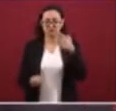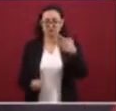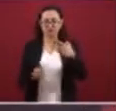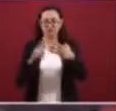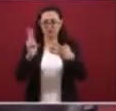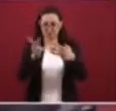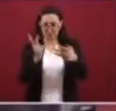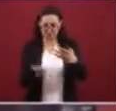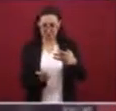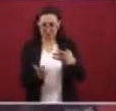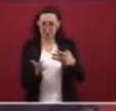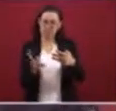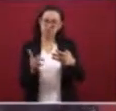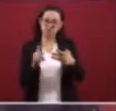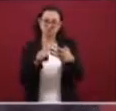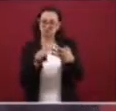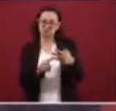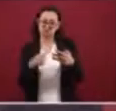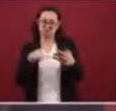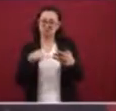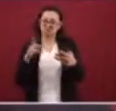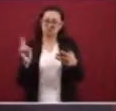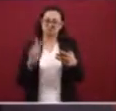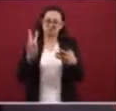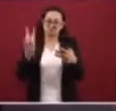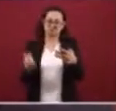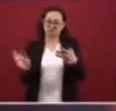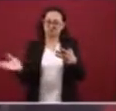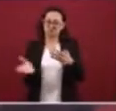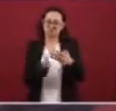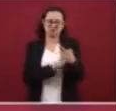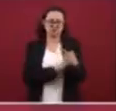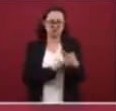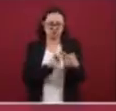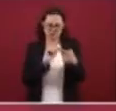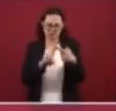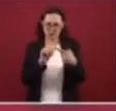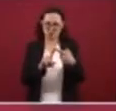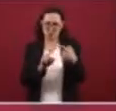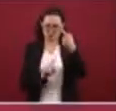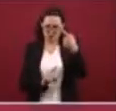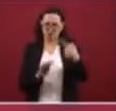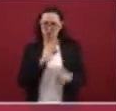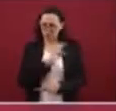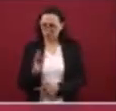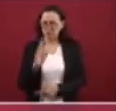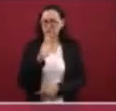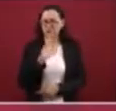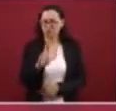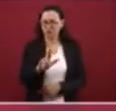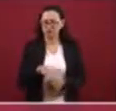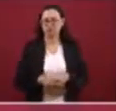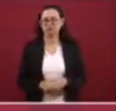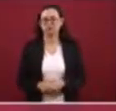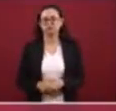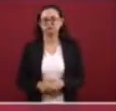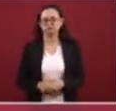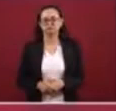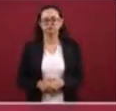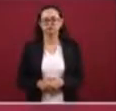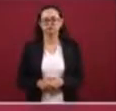no me corresponden, pero una sí. Decirles que estoy muy contento con el trabajo